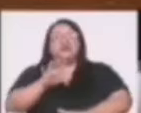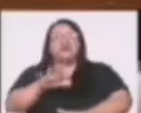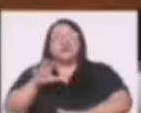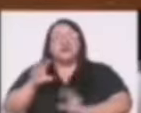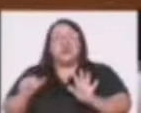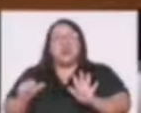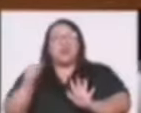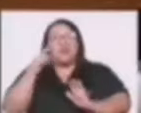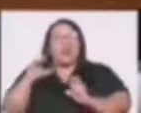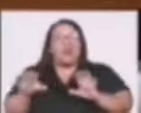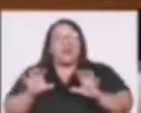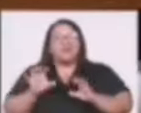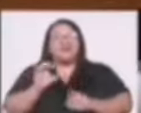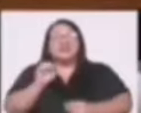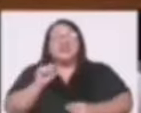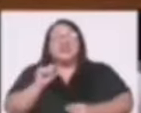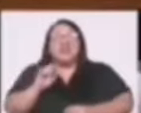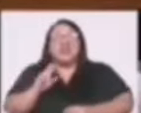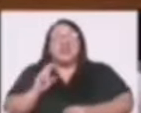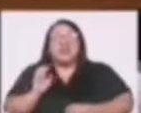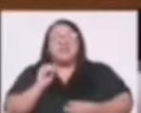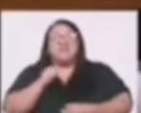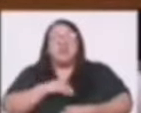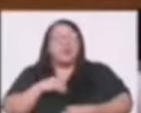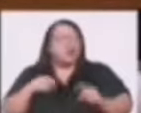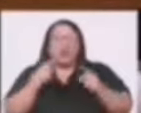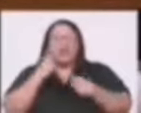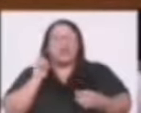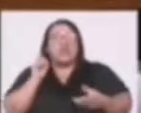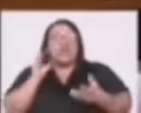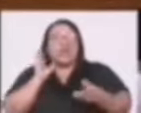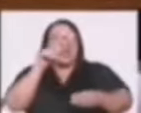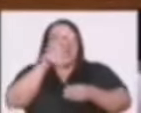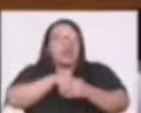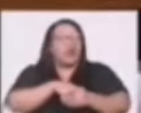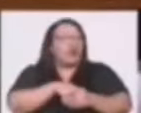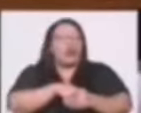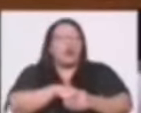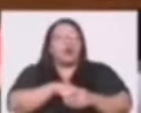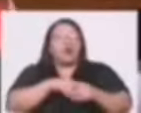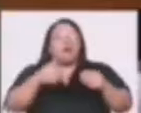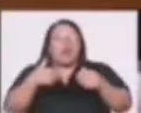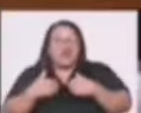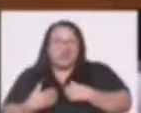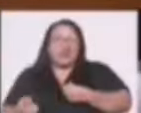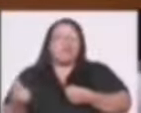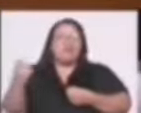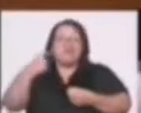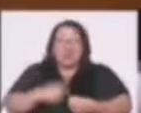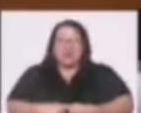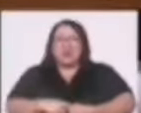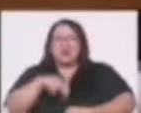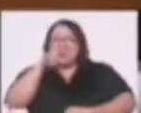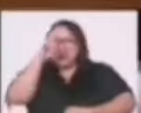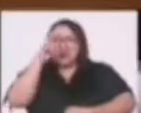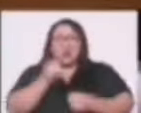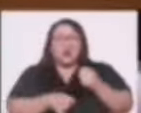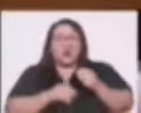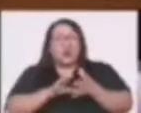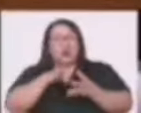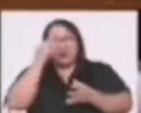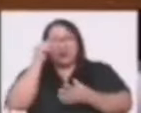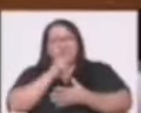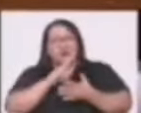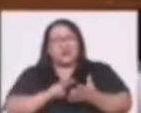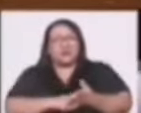dice para ser miembro, no dice para postular a la Junta. Yo entiendo que el Perú está último en